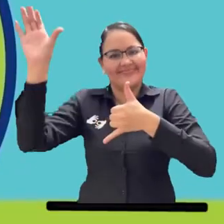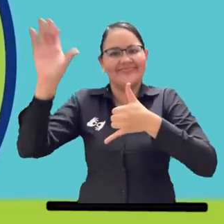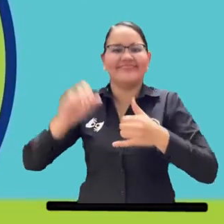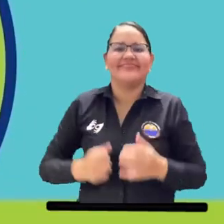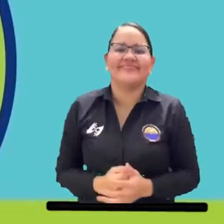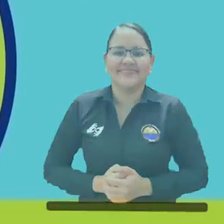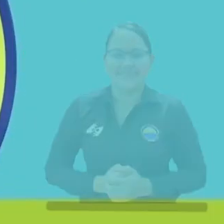¡Gracias!